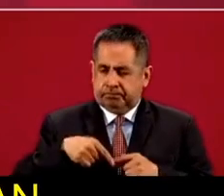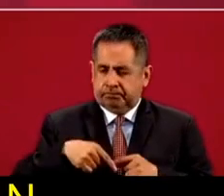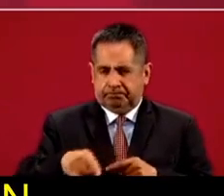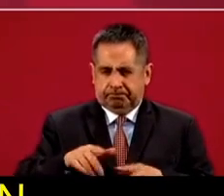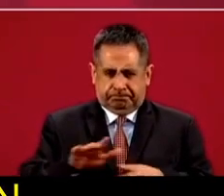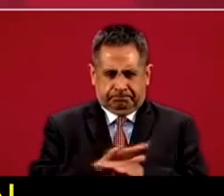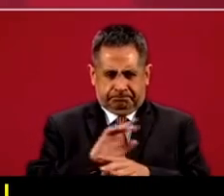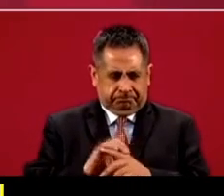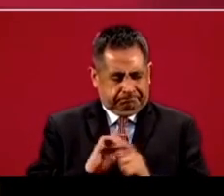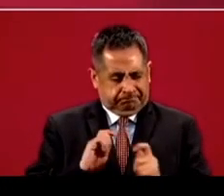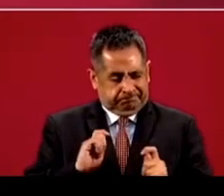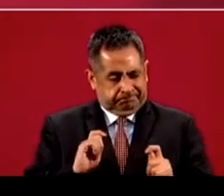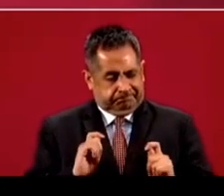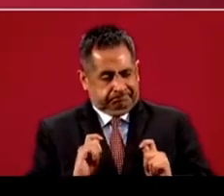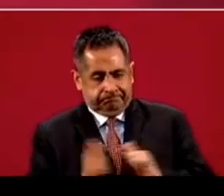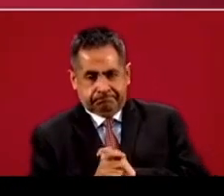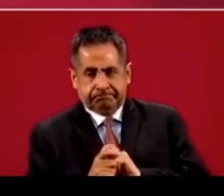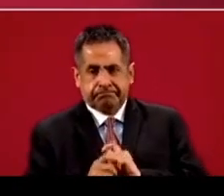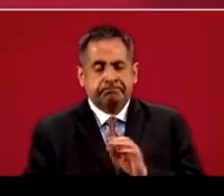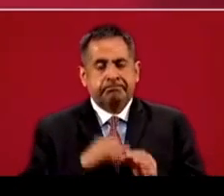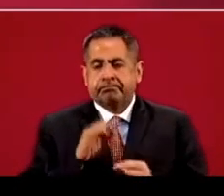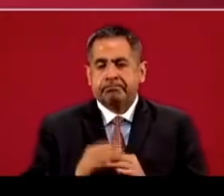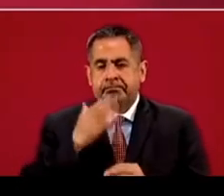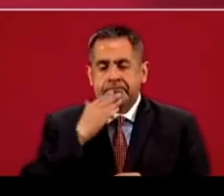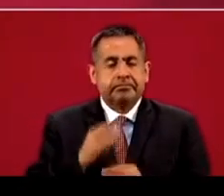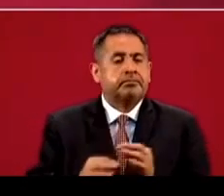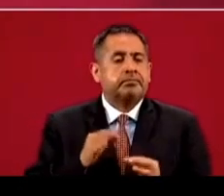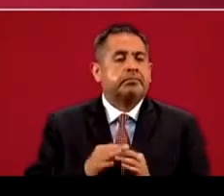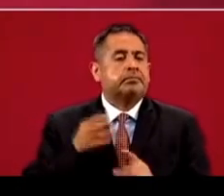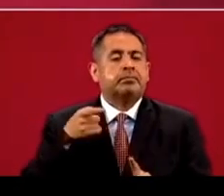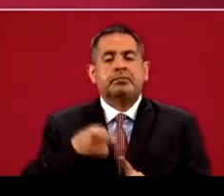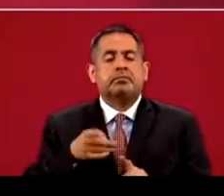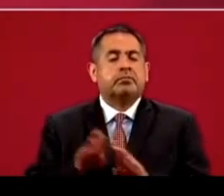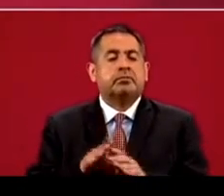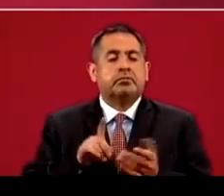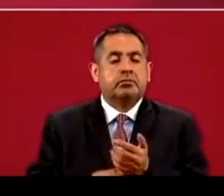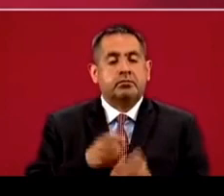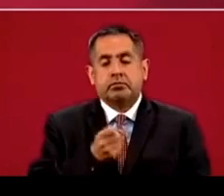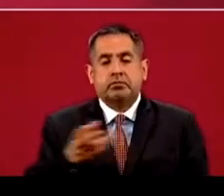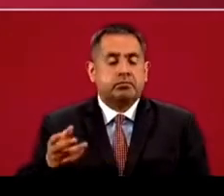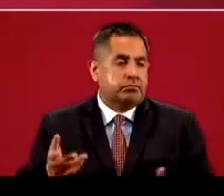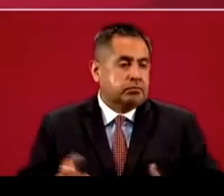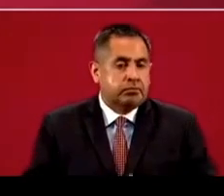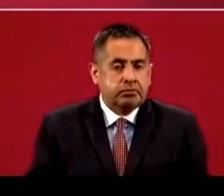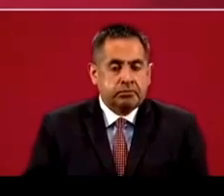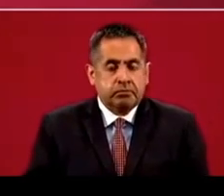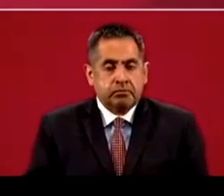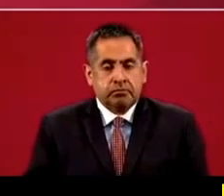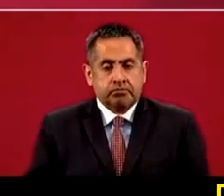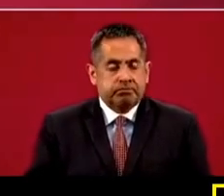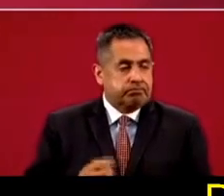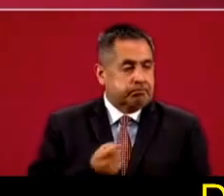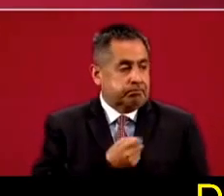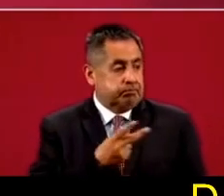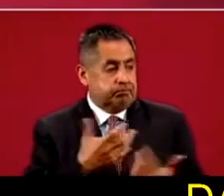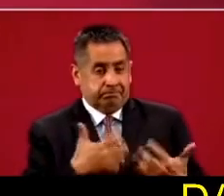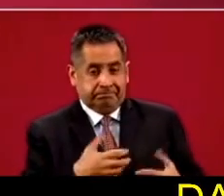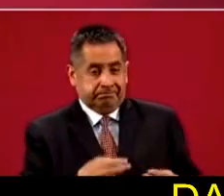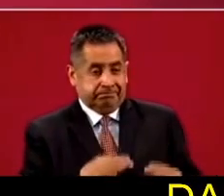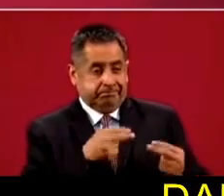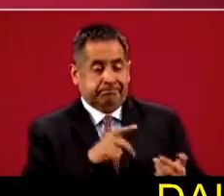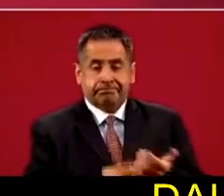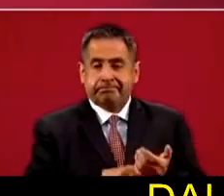ya esté prácticamente olvidado, lo estamos señalando, una serie de intereses que hicieron que algunas empresas,